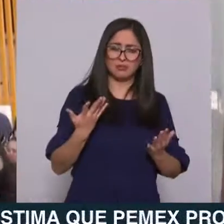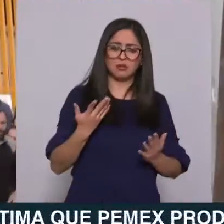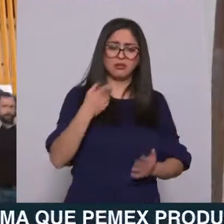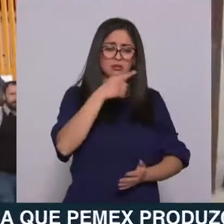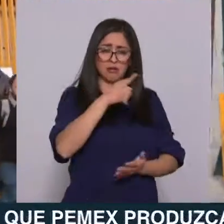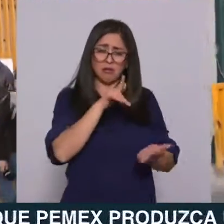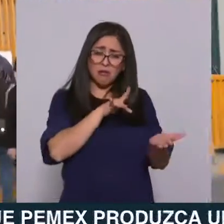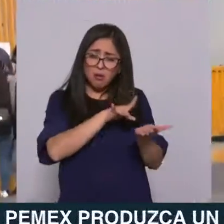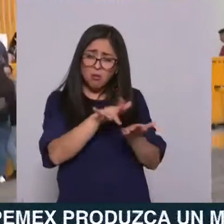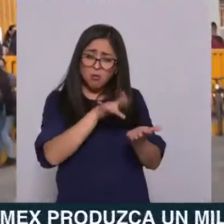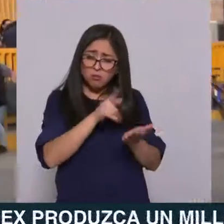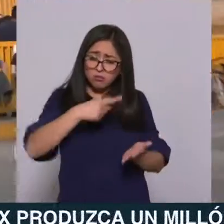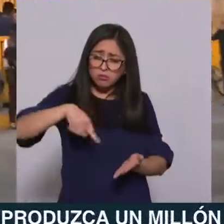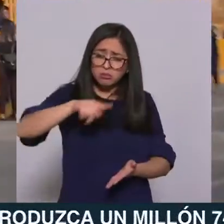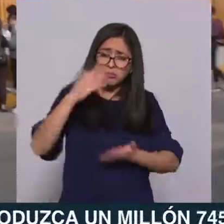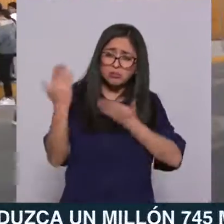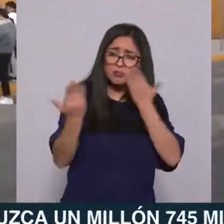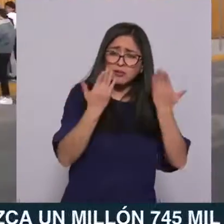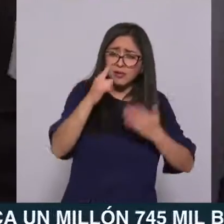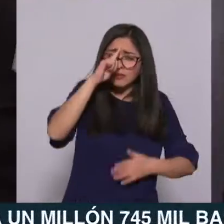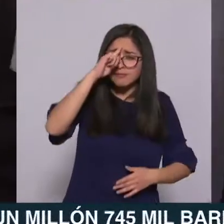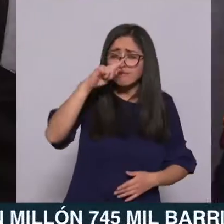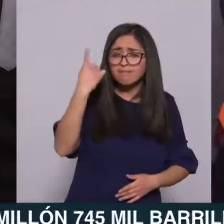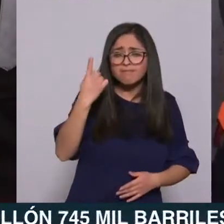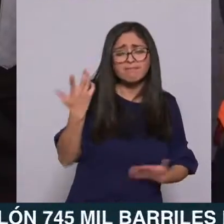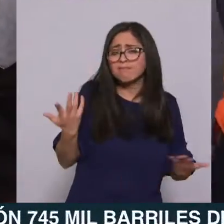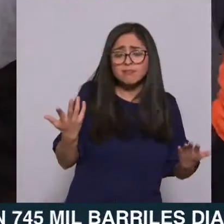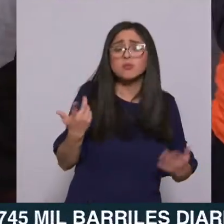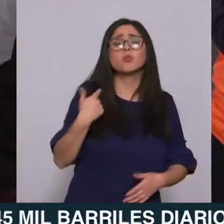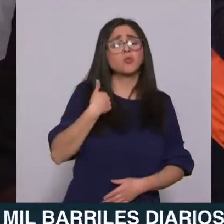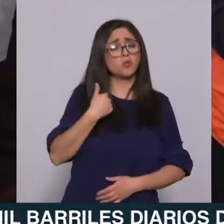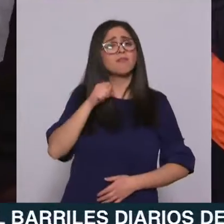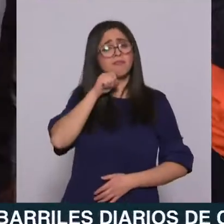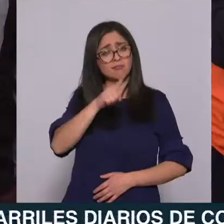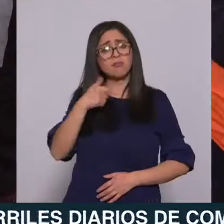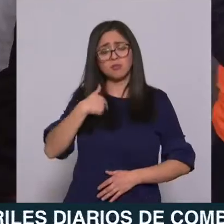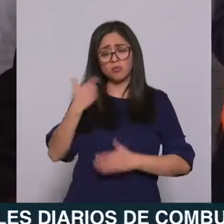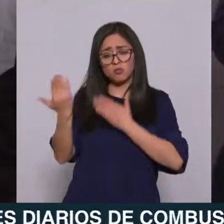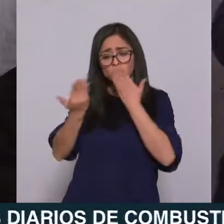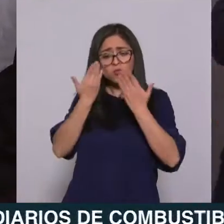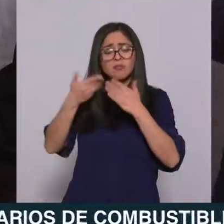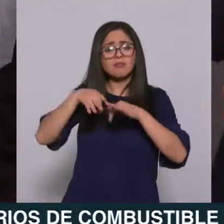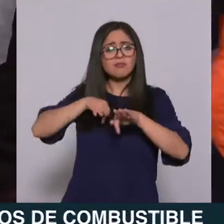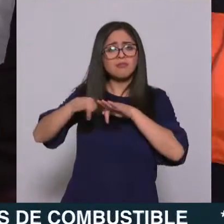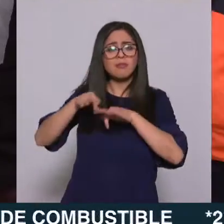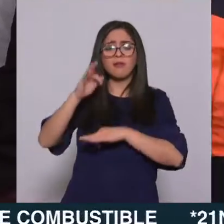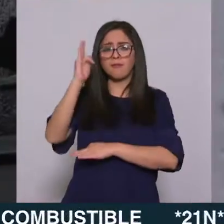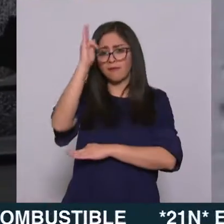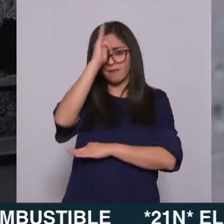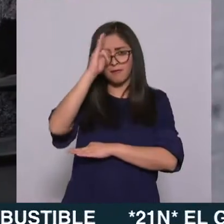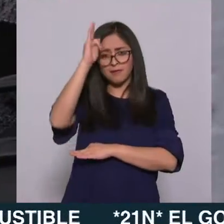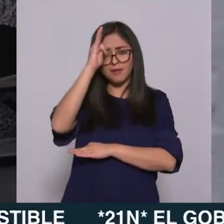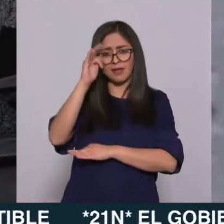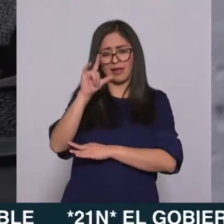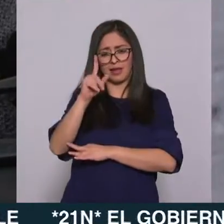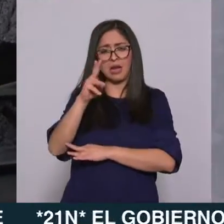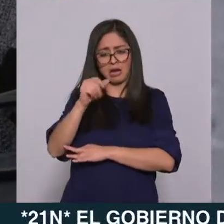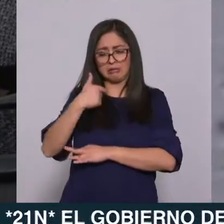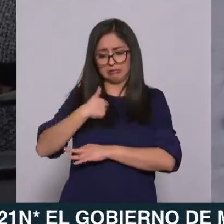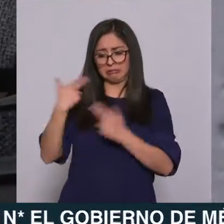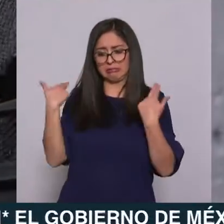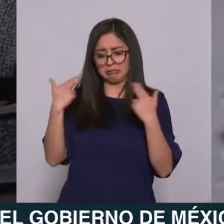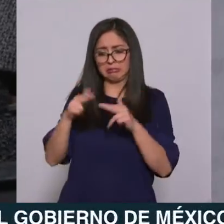incluso yo trabajo en este caso también para la Facultad de Filosofía y Letras, en donde lo que nos han indicado es